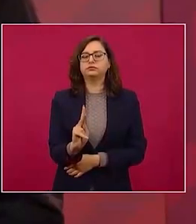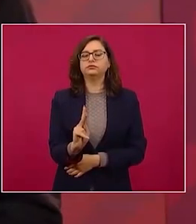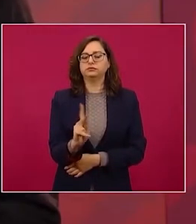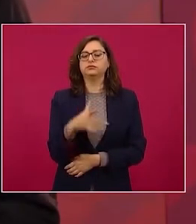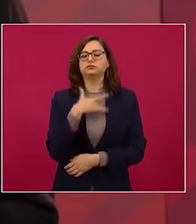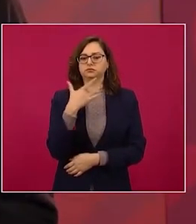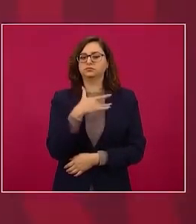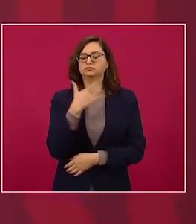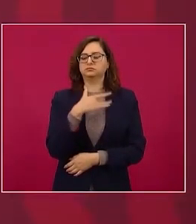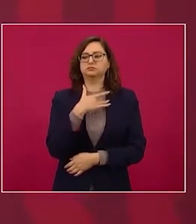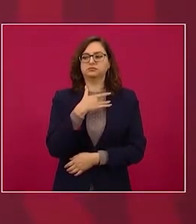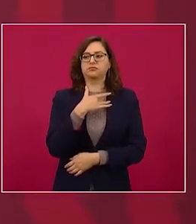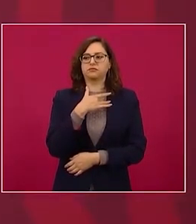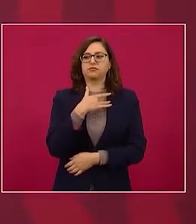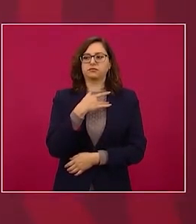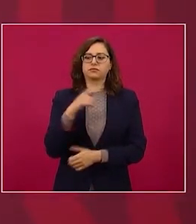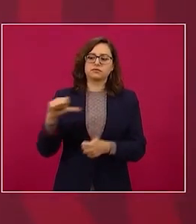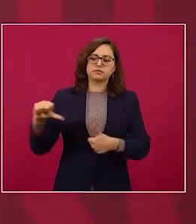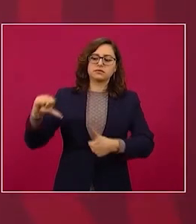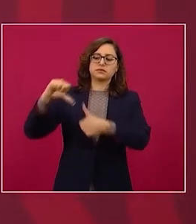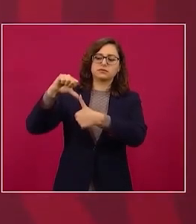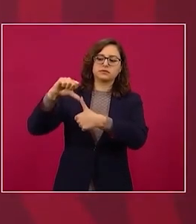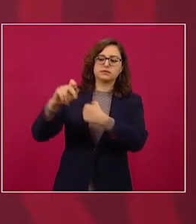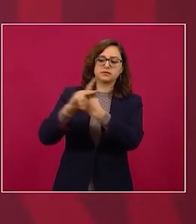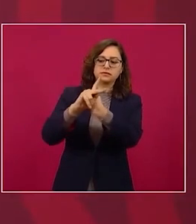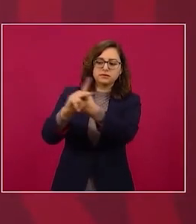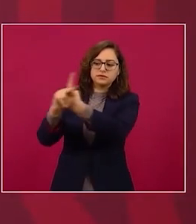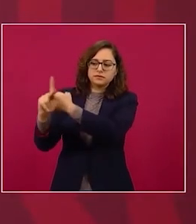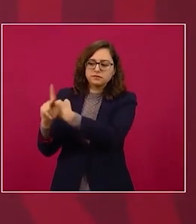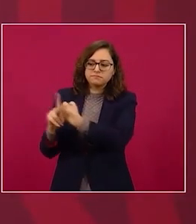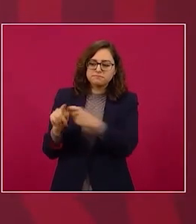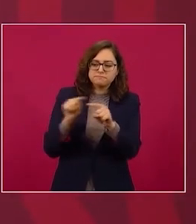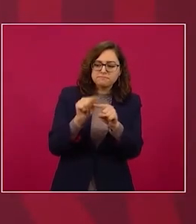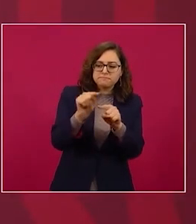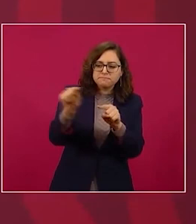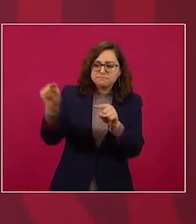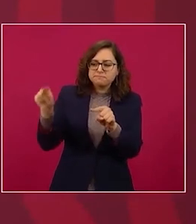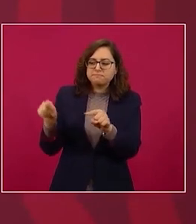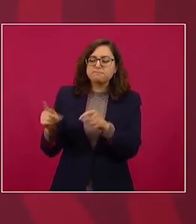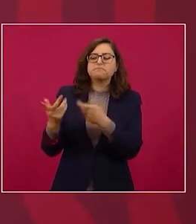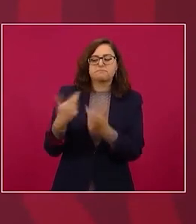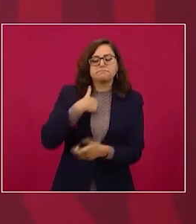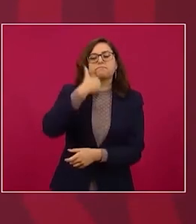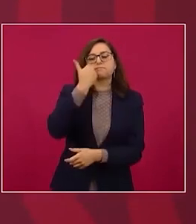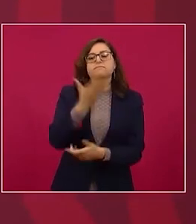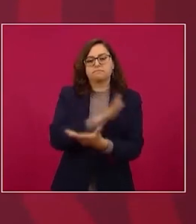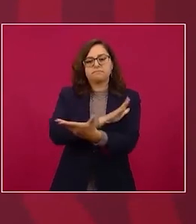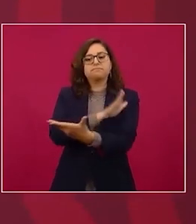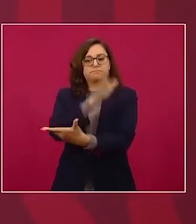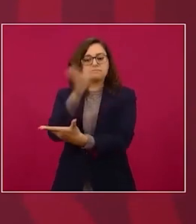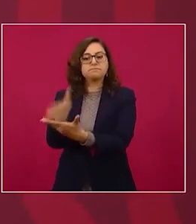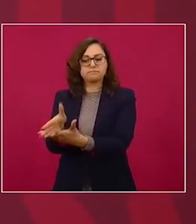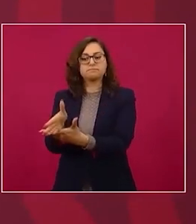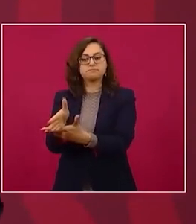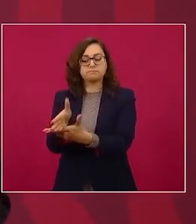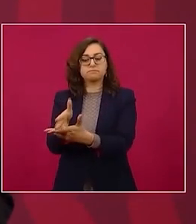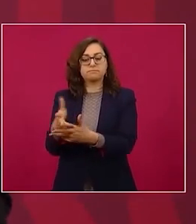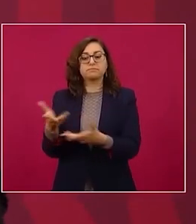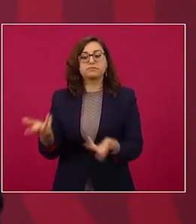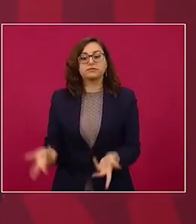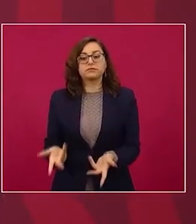Tengo interés en ir a algunos países de Centroamérica, nuestros hermanos vecinos, porque he